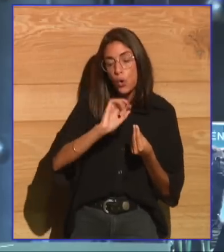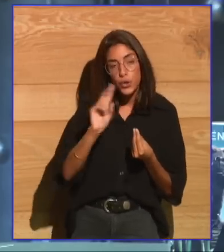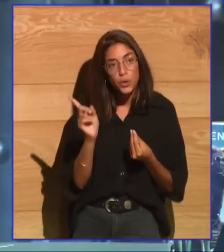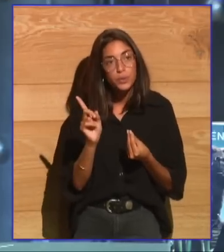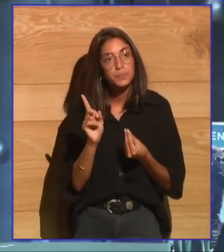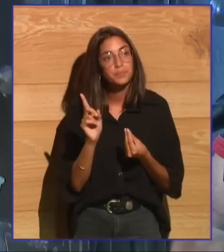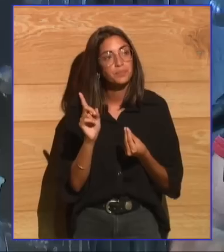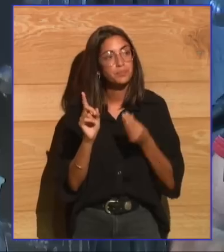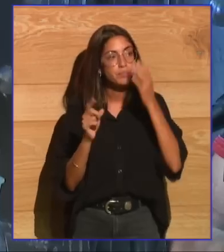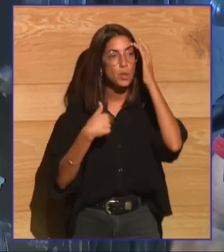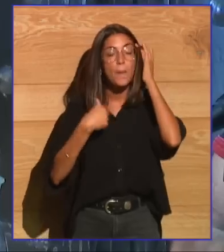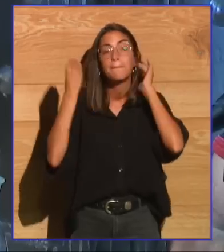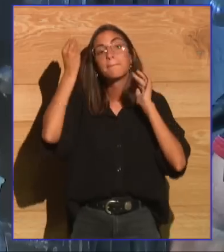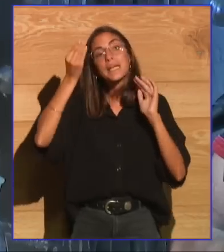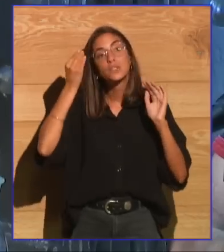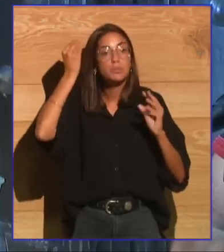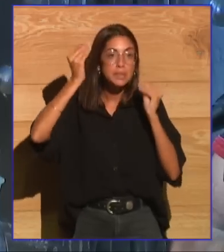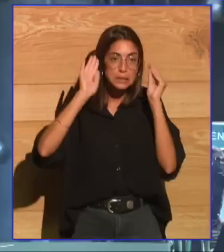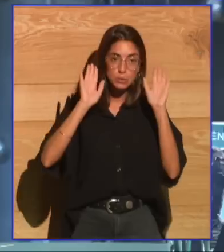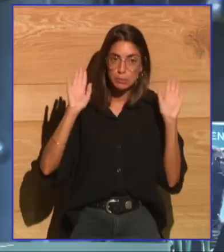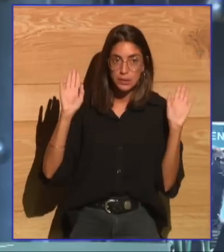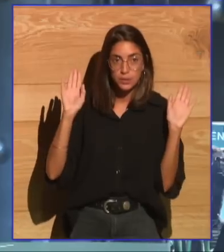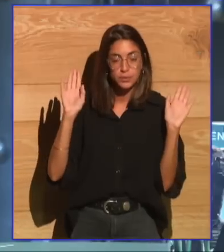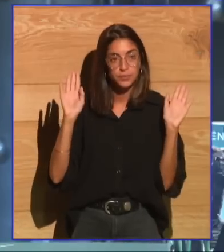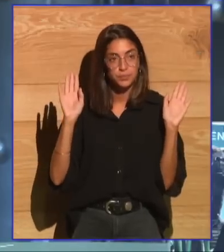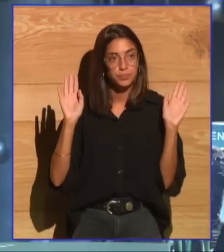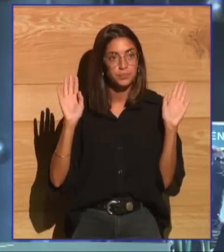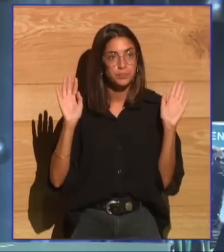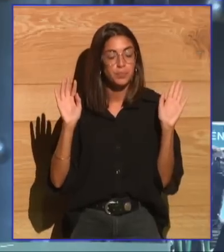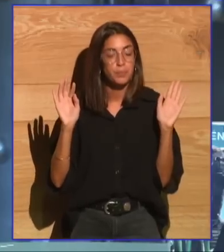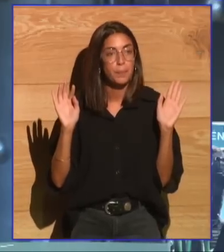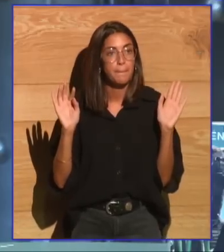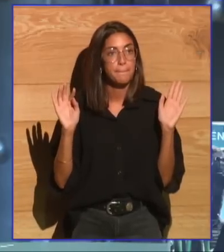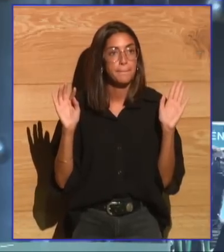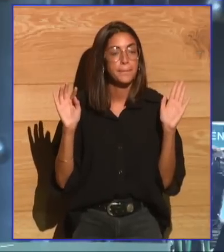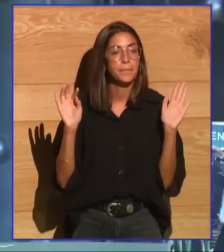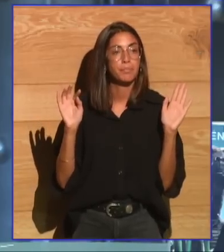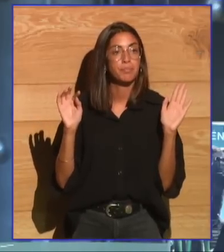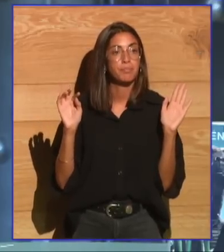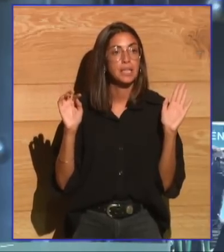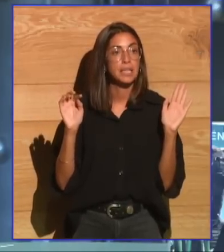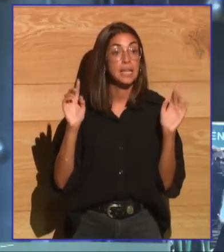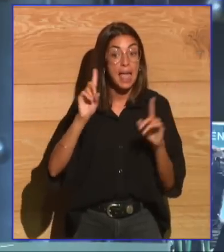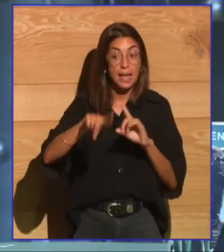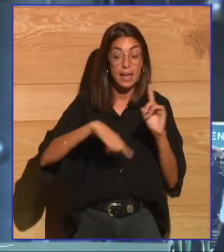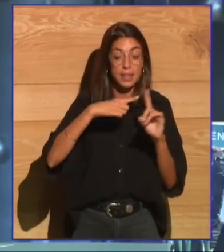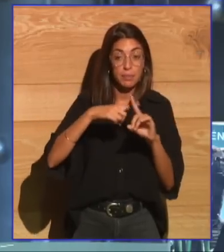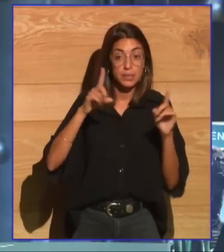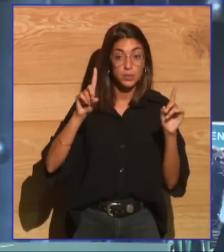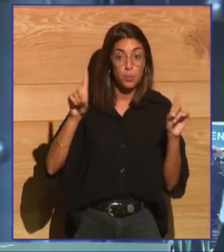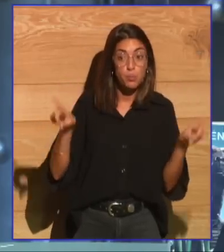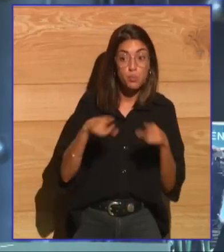así que creo eso sí sí dijimos antes que era con nadie y que tiene un uso de la música